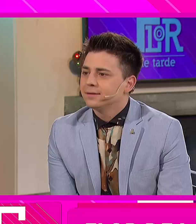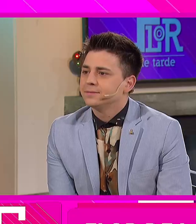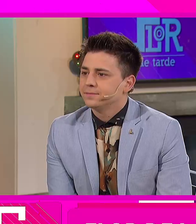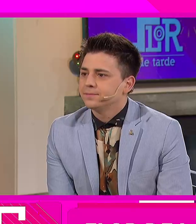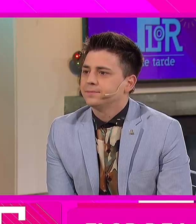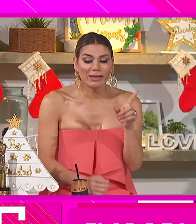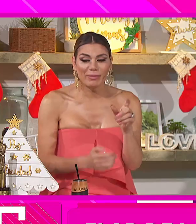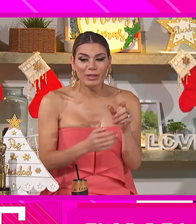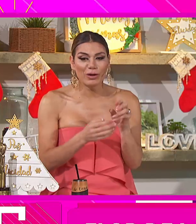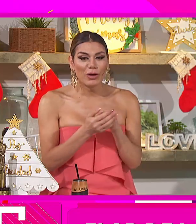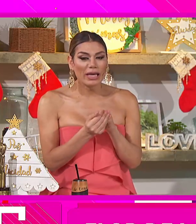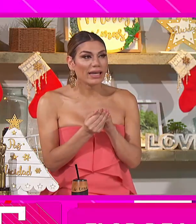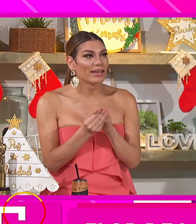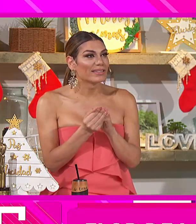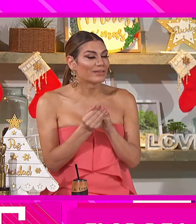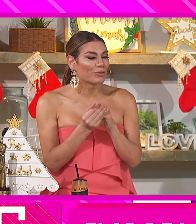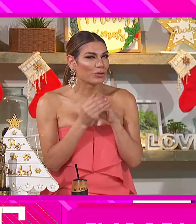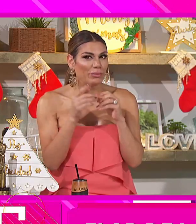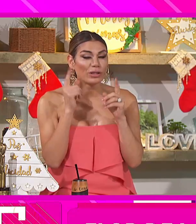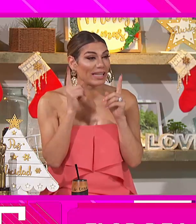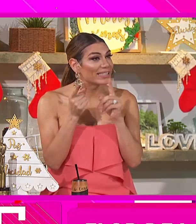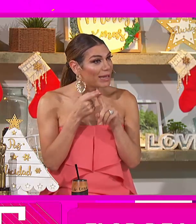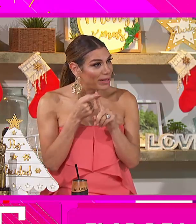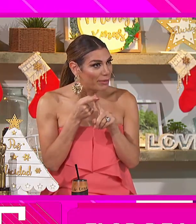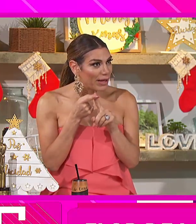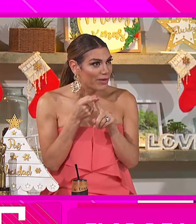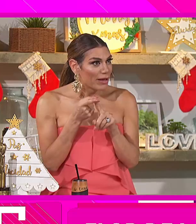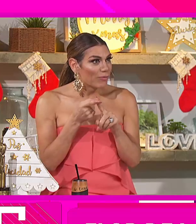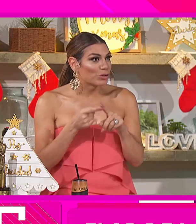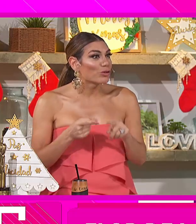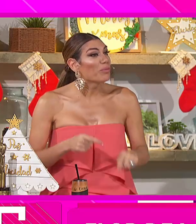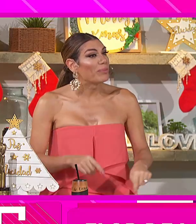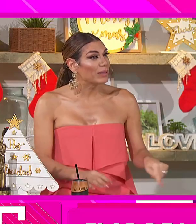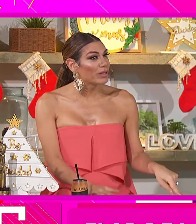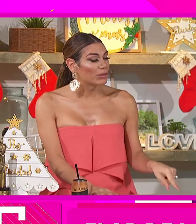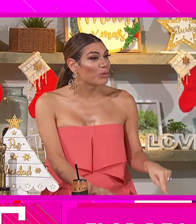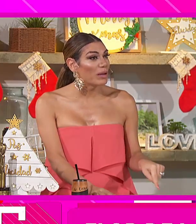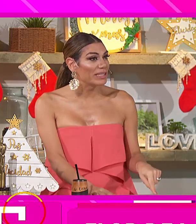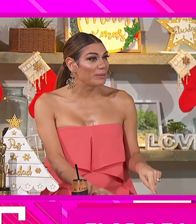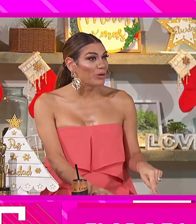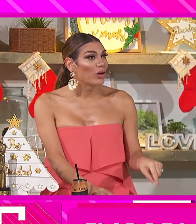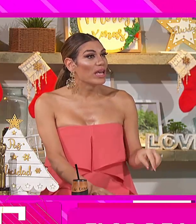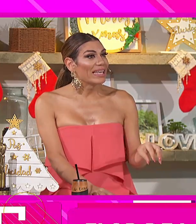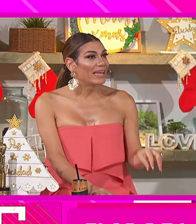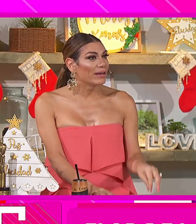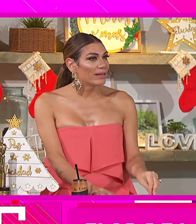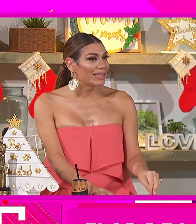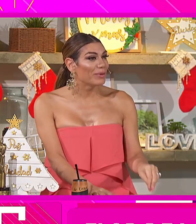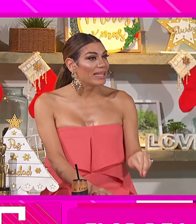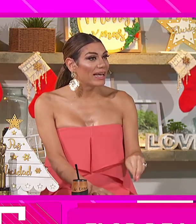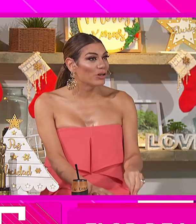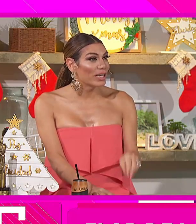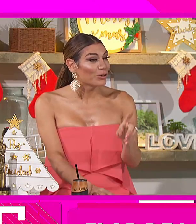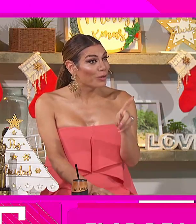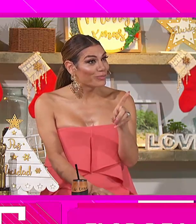aparte, ¿sabes? Perdón, Pampito. Si vos analizás la palabra, sí, nosotros empezamos, tuvimos desde el principio. Claro. Y